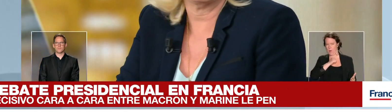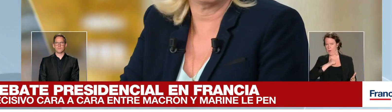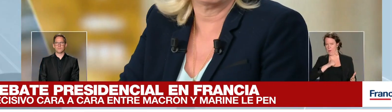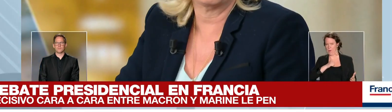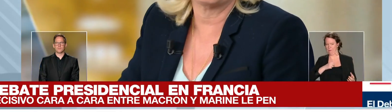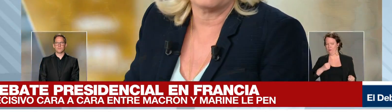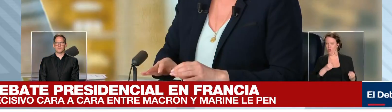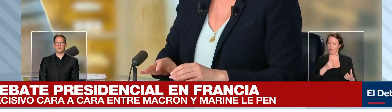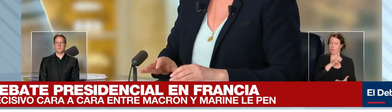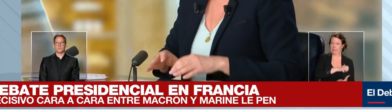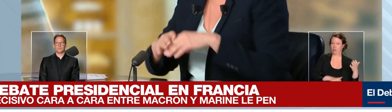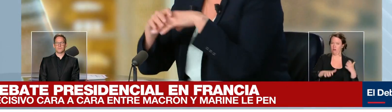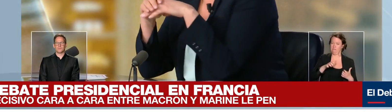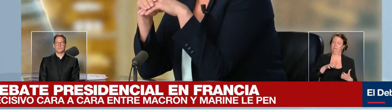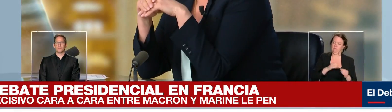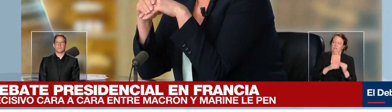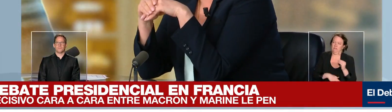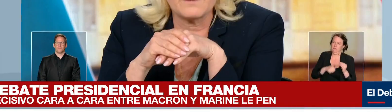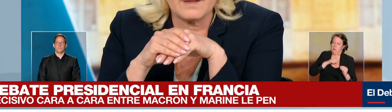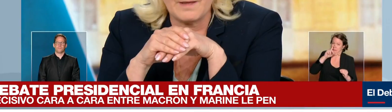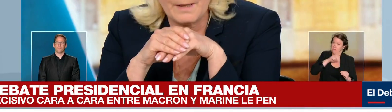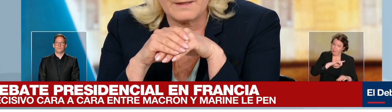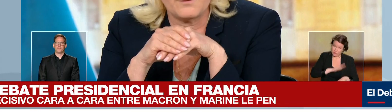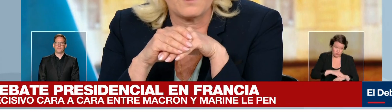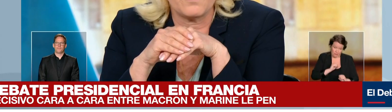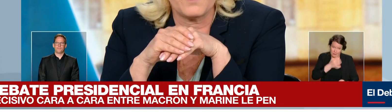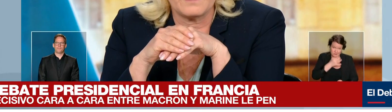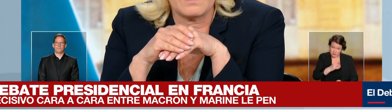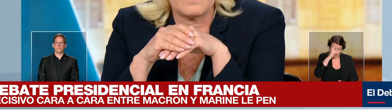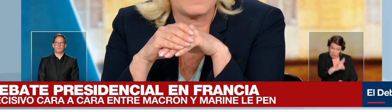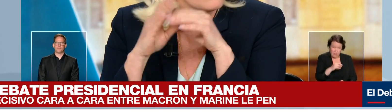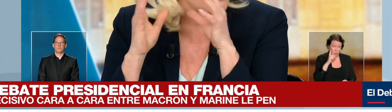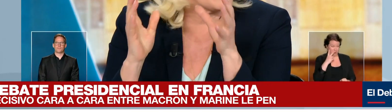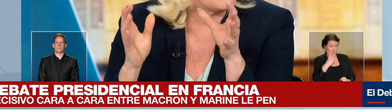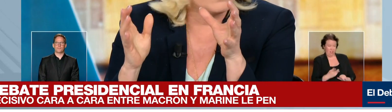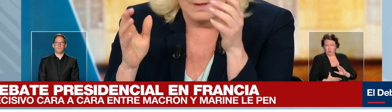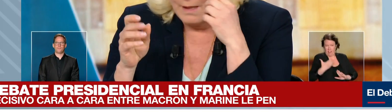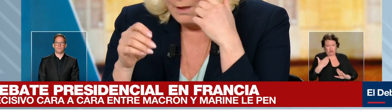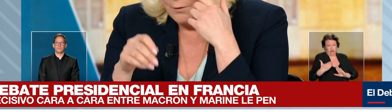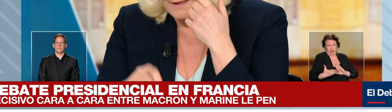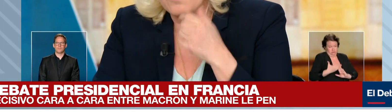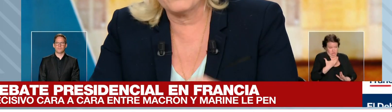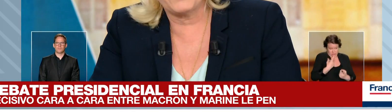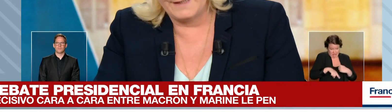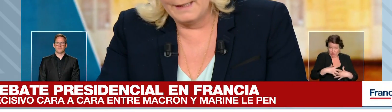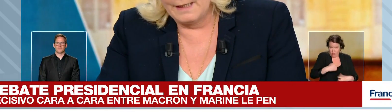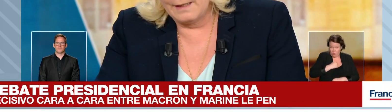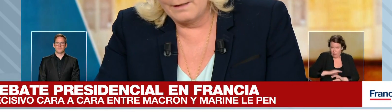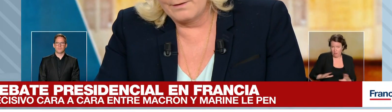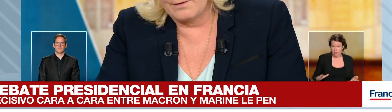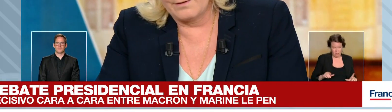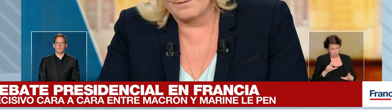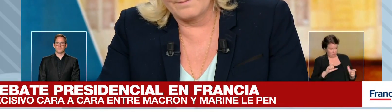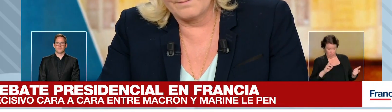demasiado catastróficos, pero se podría, porque estamos frente a una barbarie. Esto se volvió